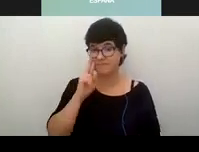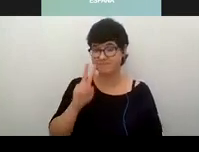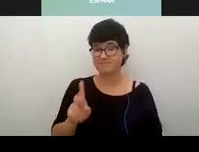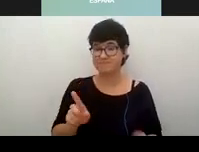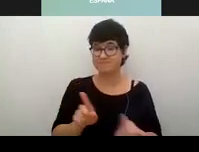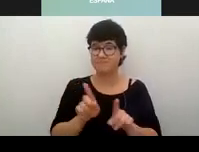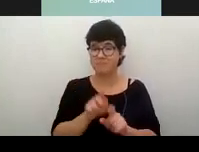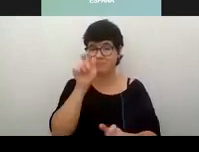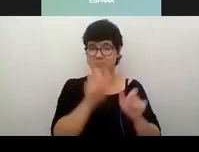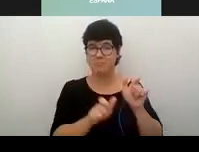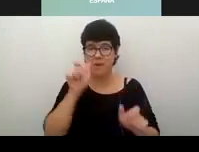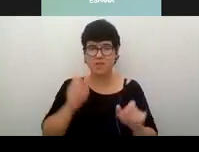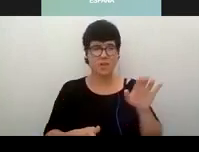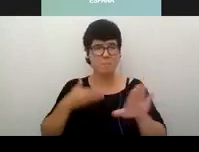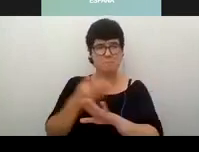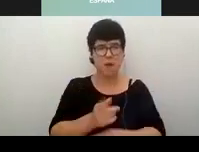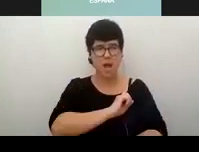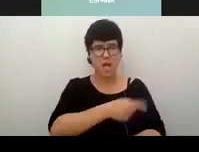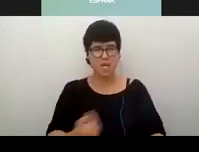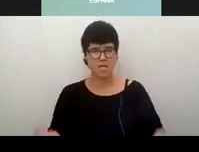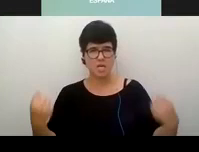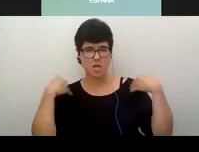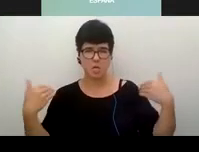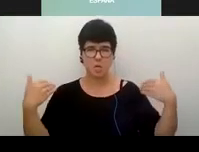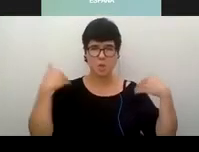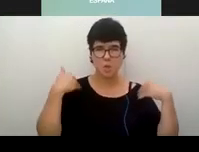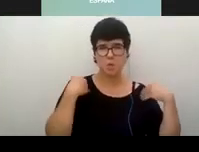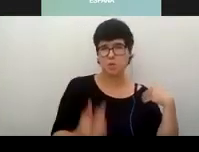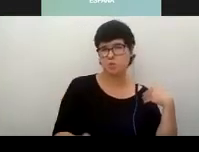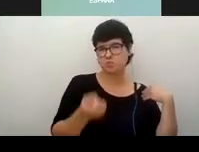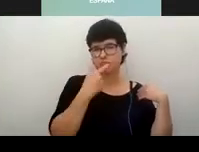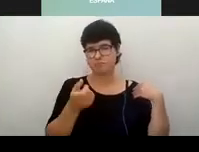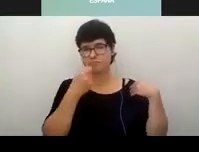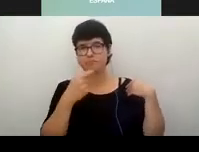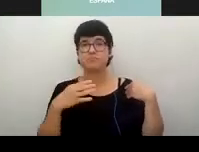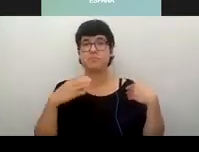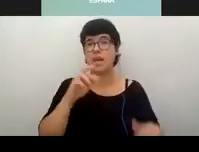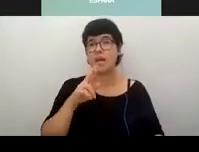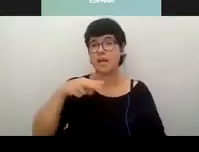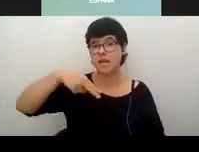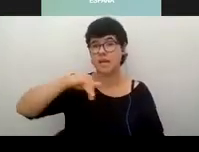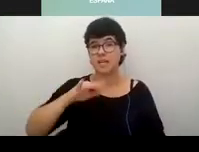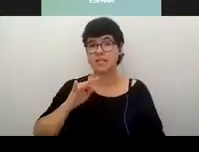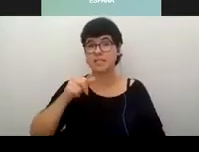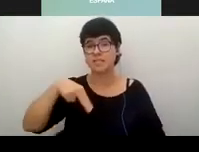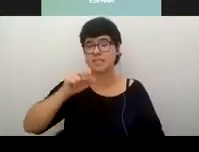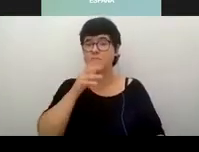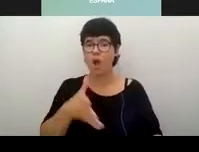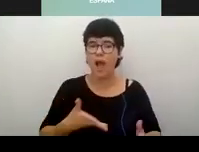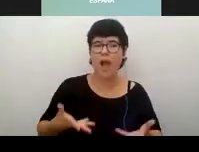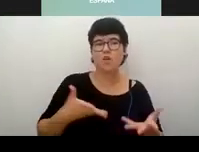las personas que van a los gimnasios toman suplementos de carnitina por esta razón, porque lo que estamos haciendo es facilitar que el